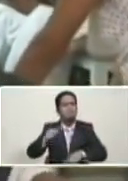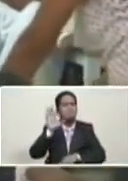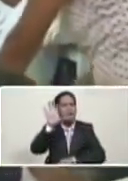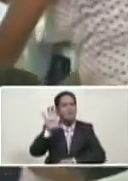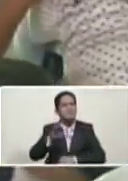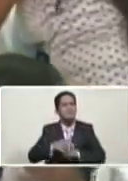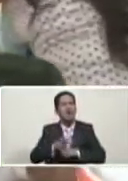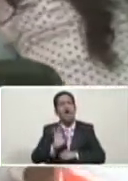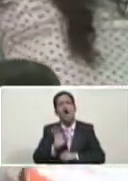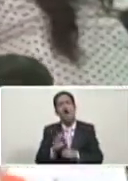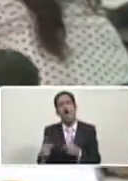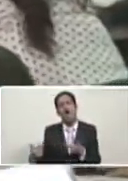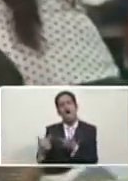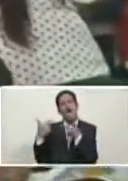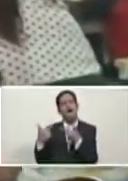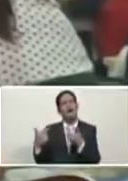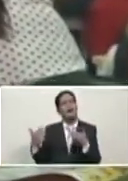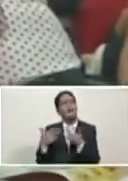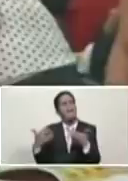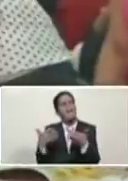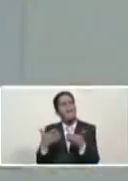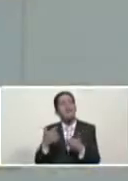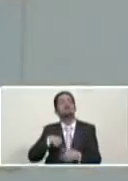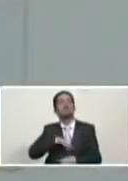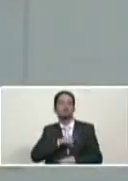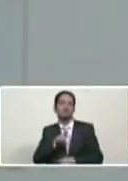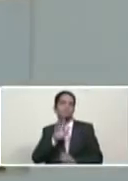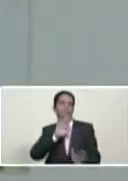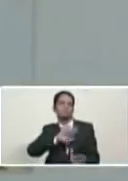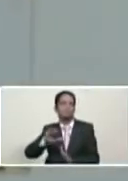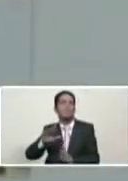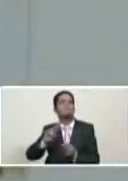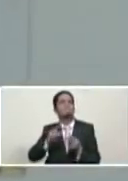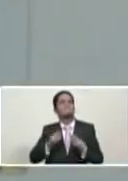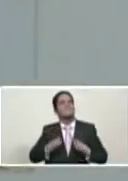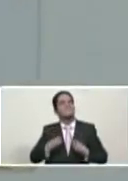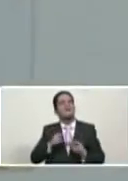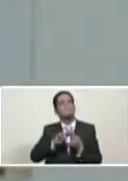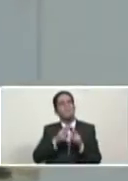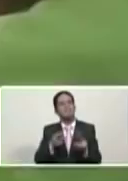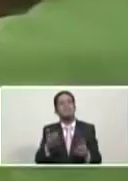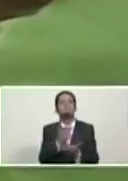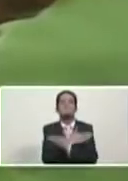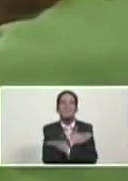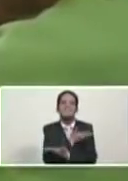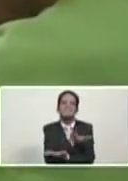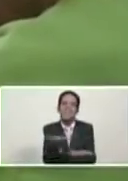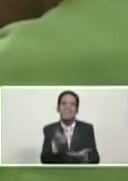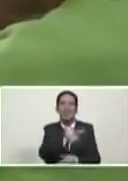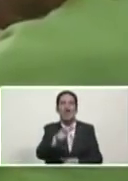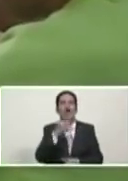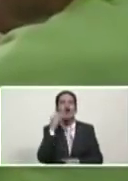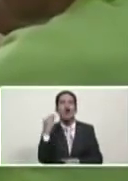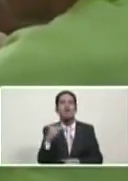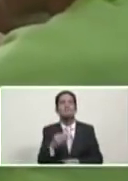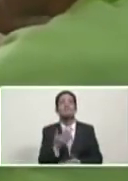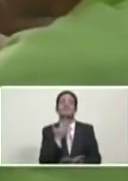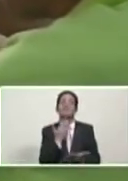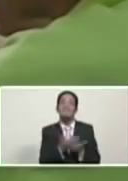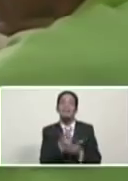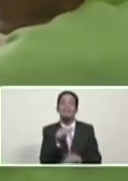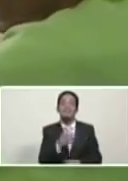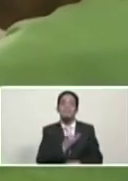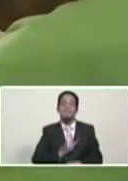hablan de la guerra, nosotros hablamos siempre de la vida y de la paz. Felicitaciones a todos los jóvenes y agradecerles, presidente, por